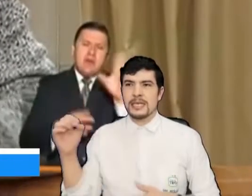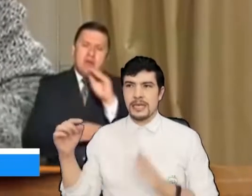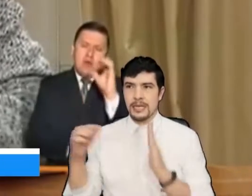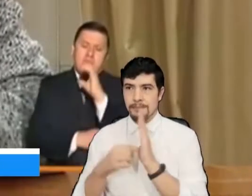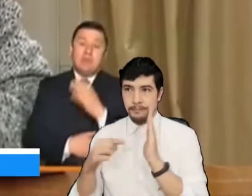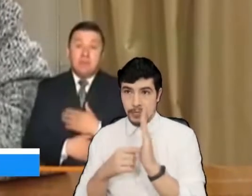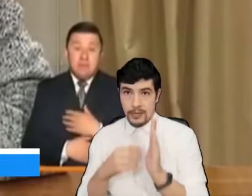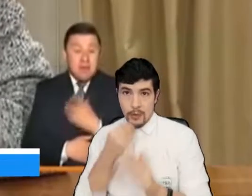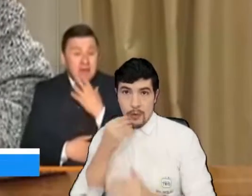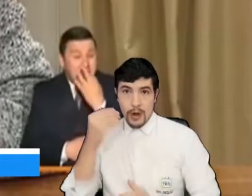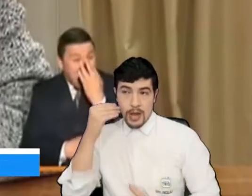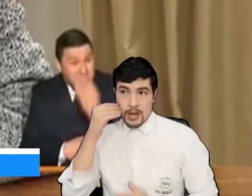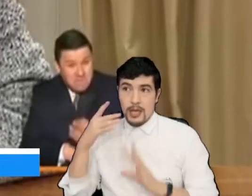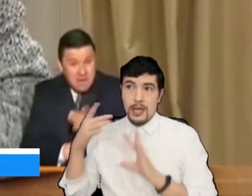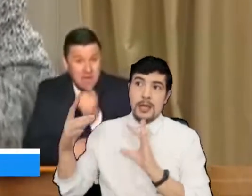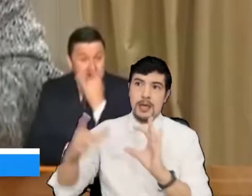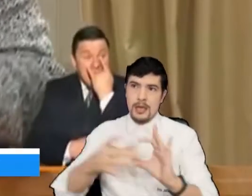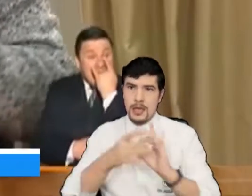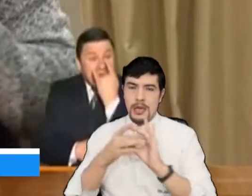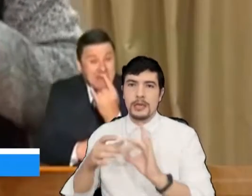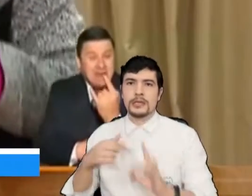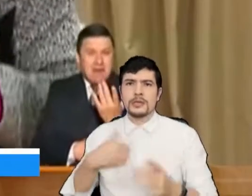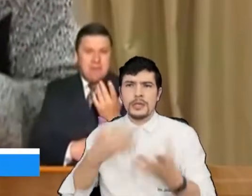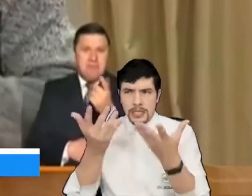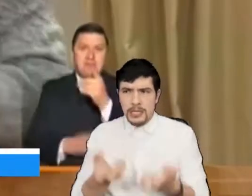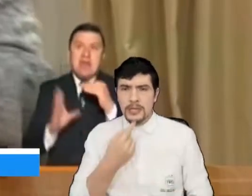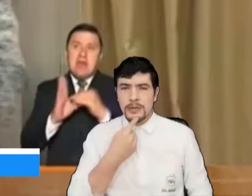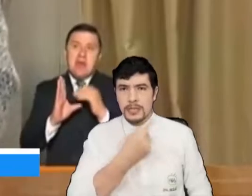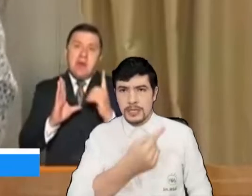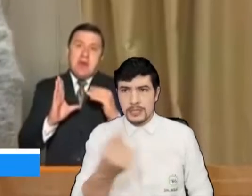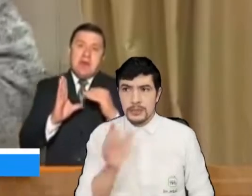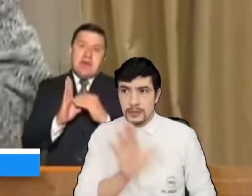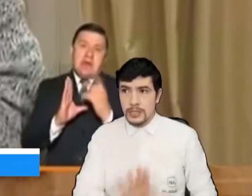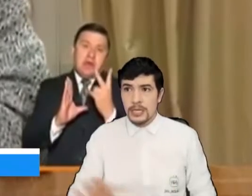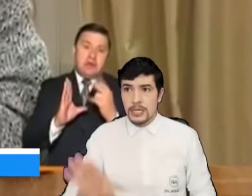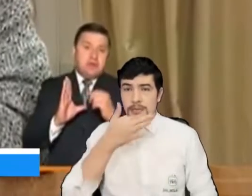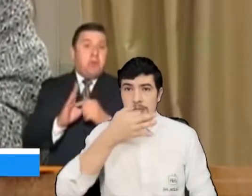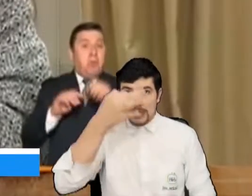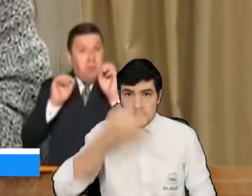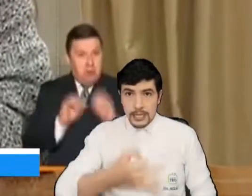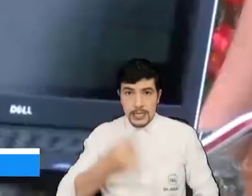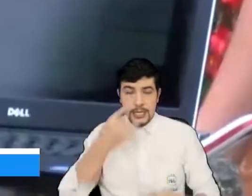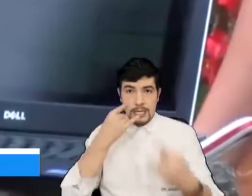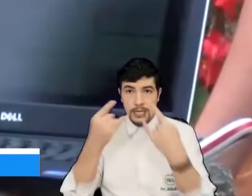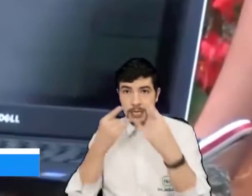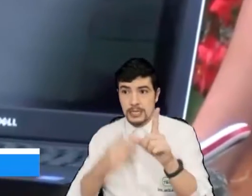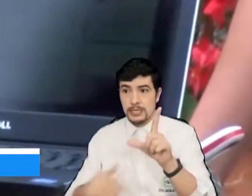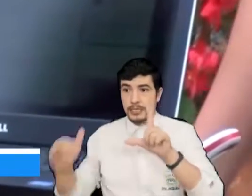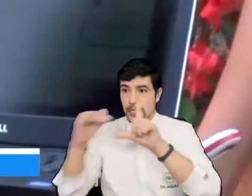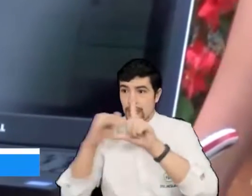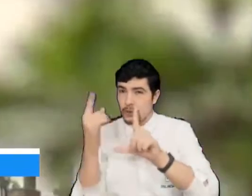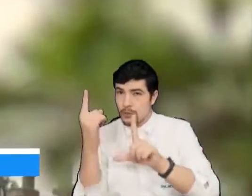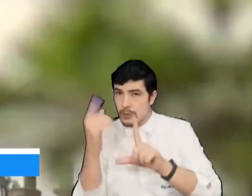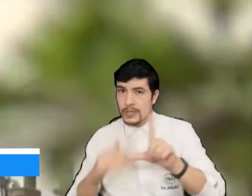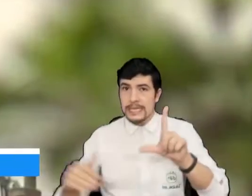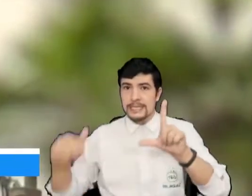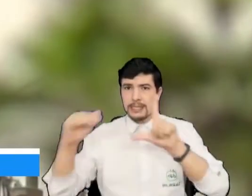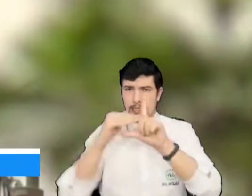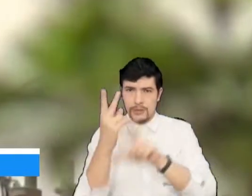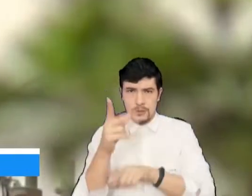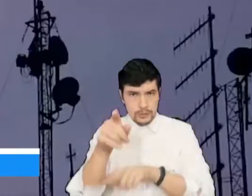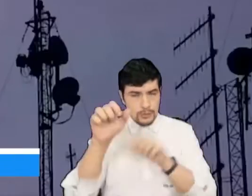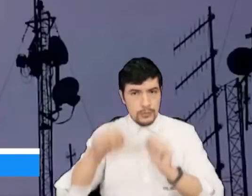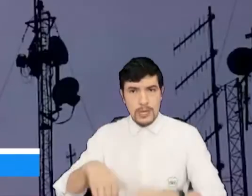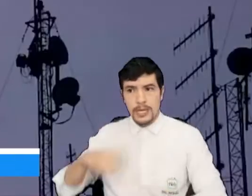todos que si de verdad están interesados y son estrato 1 y 2, pueden contactarse con nuestros operadores.